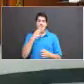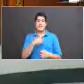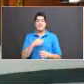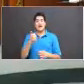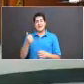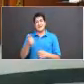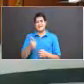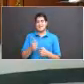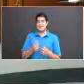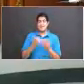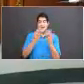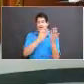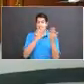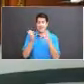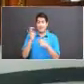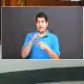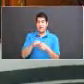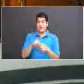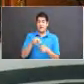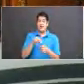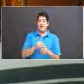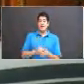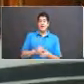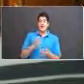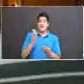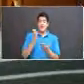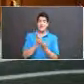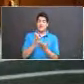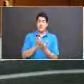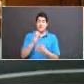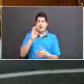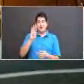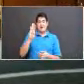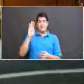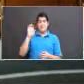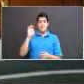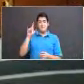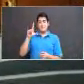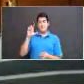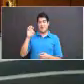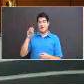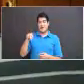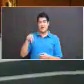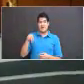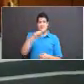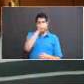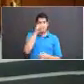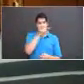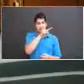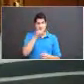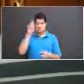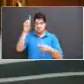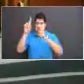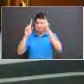Sí, estudiaron, ustedes estudiaron en Belén. Belén, Belén. Ah, bueno. ¿Quiénes estudiaron en el Inca?